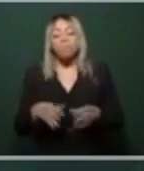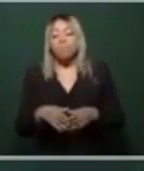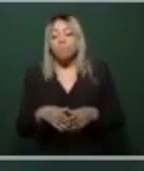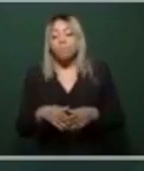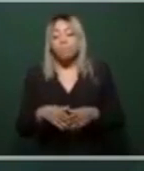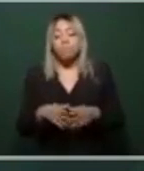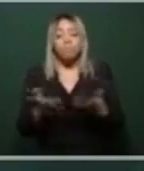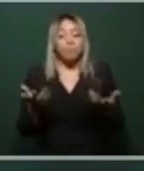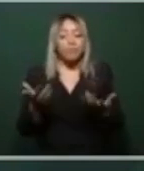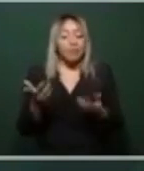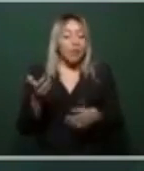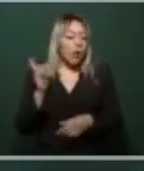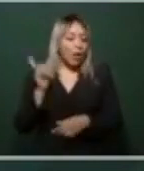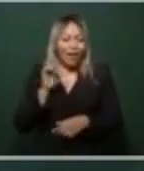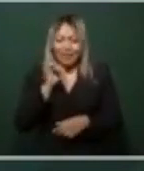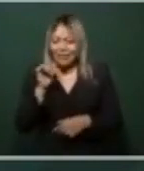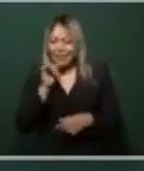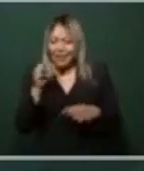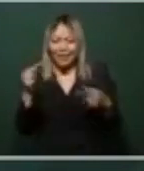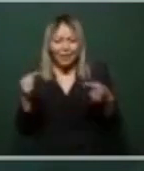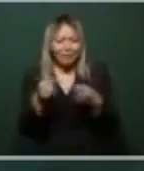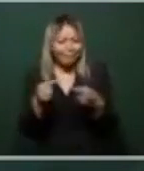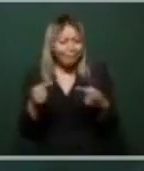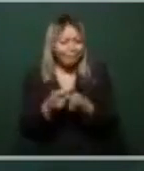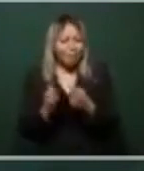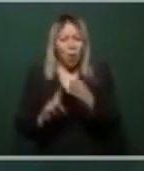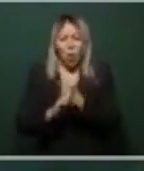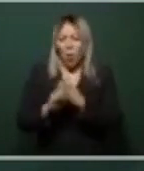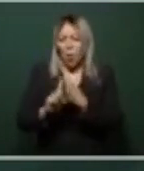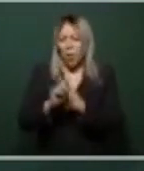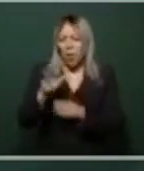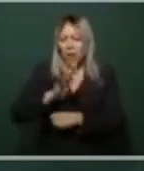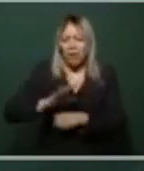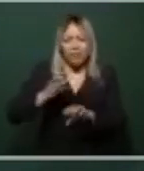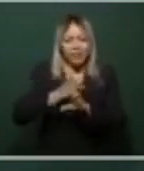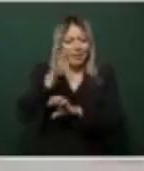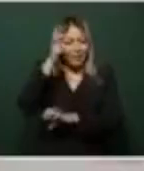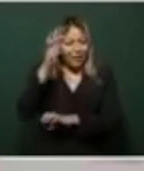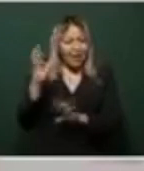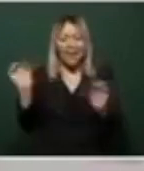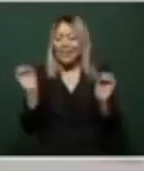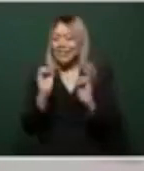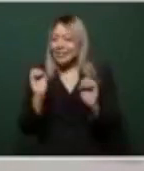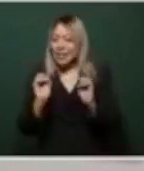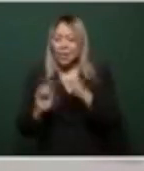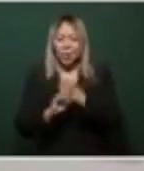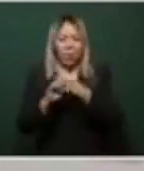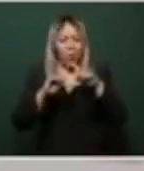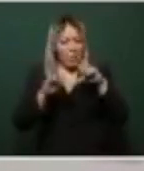haya confrontación en Hidalgo ni en el país, que todo lo podamos resolver